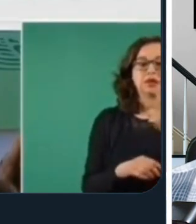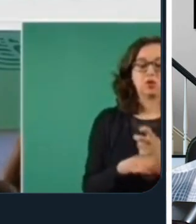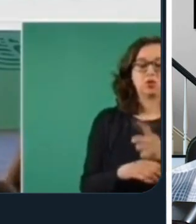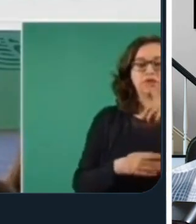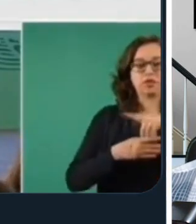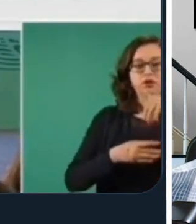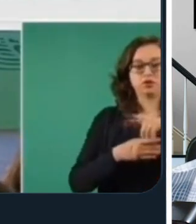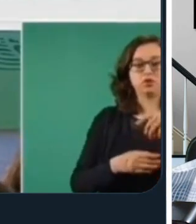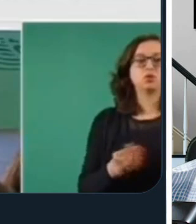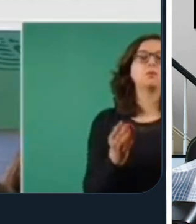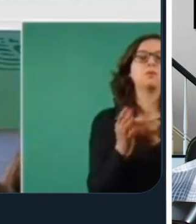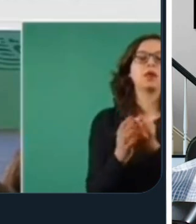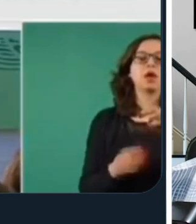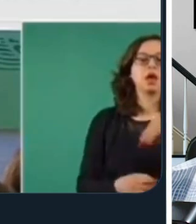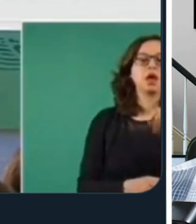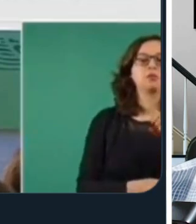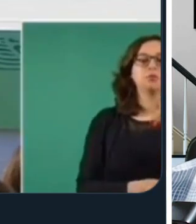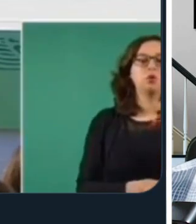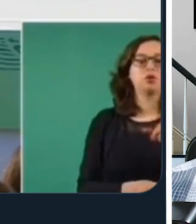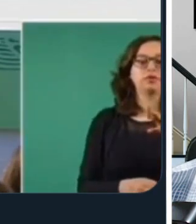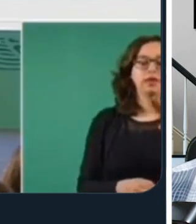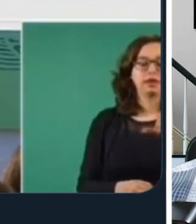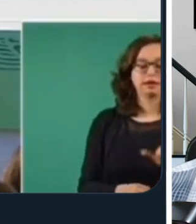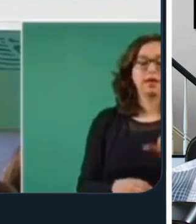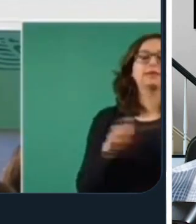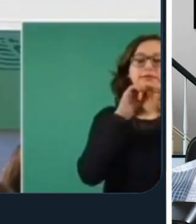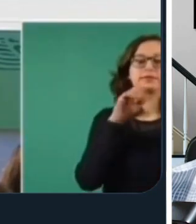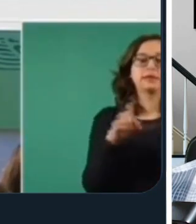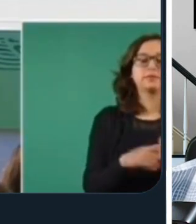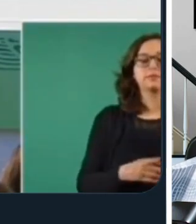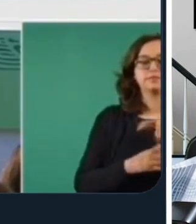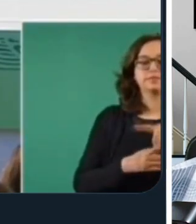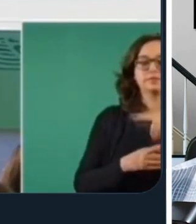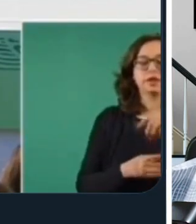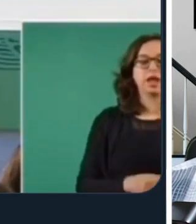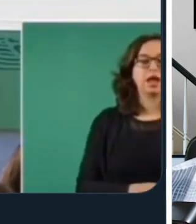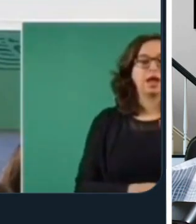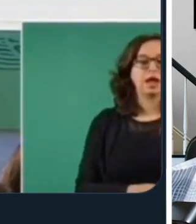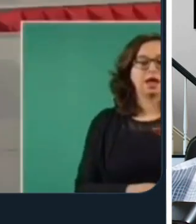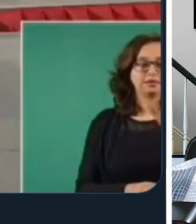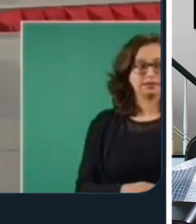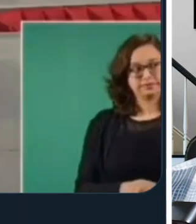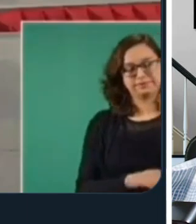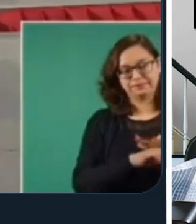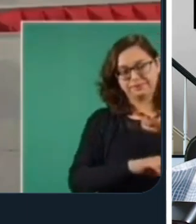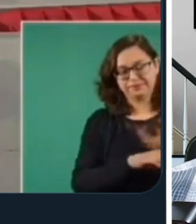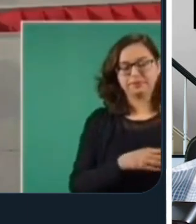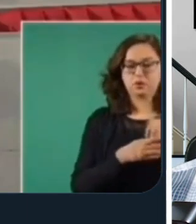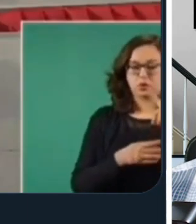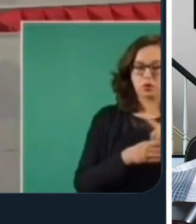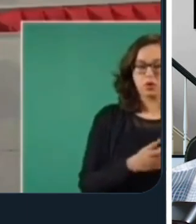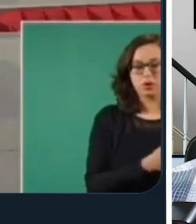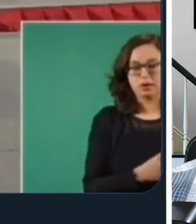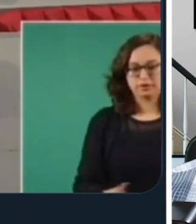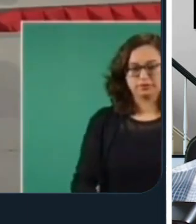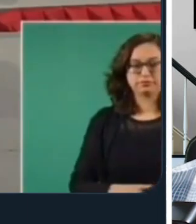anti-COVID acumuladas en México, señala el canciller Marcelo Ebrard. Destaca, continuará la donación de vacunas